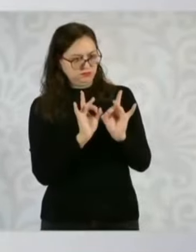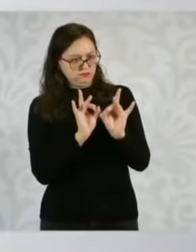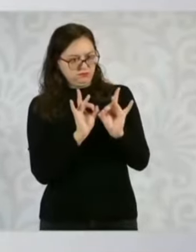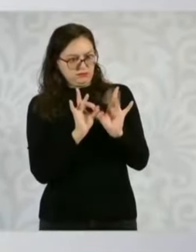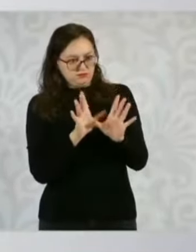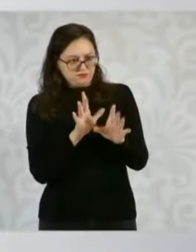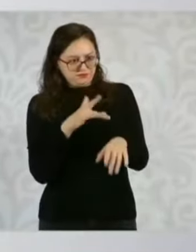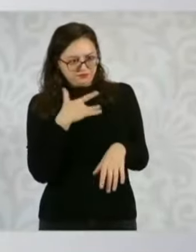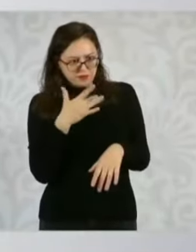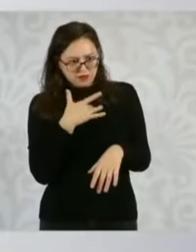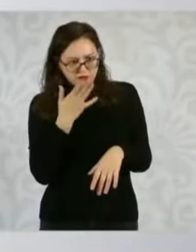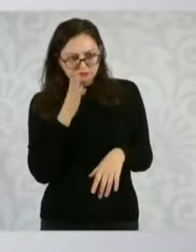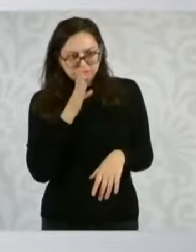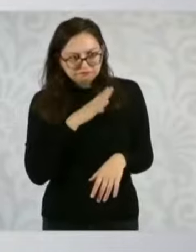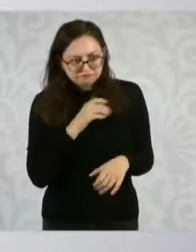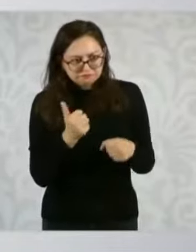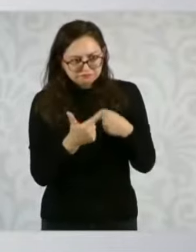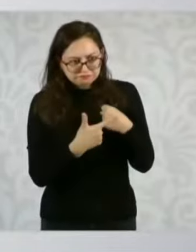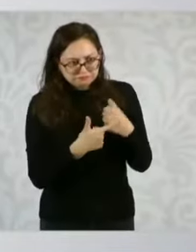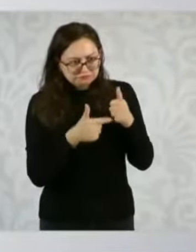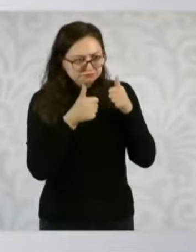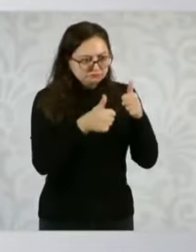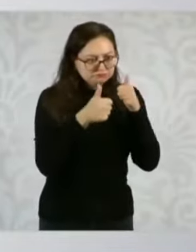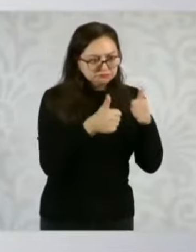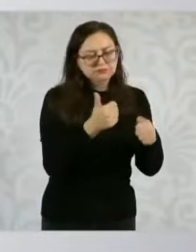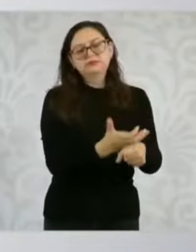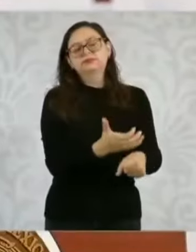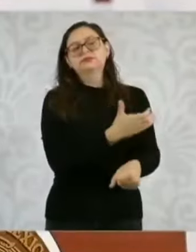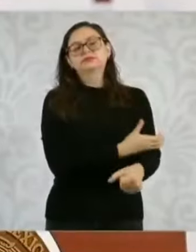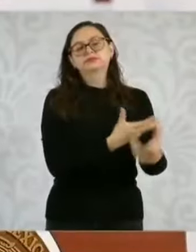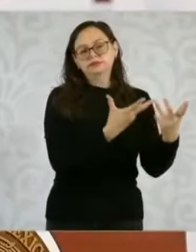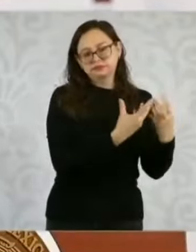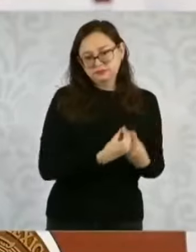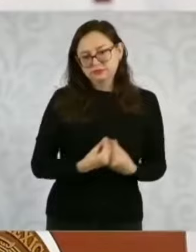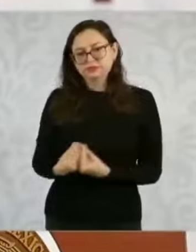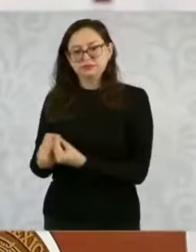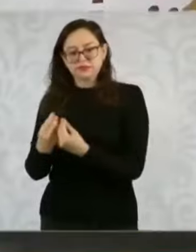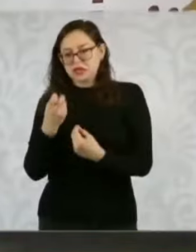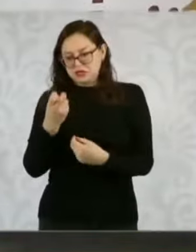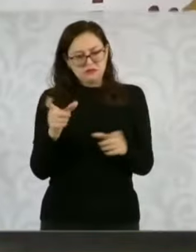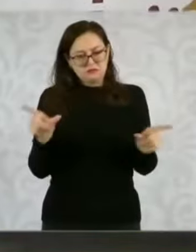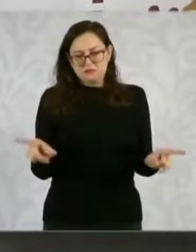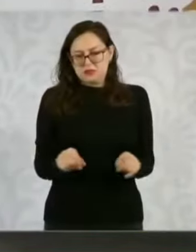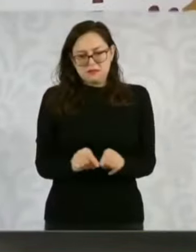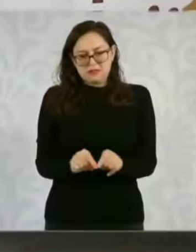presente síntomas y acompañarlo en el primer y segundo nivel de atención. Muchas gracias.